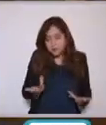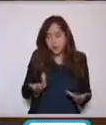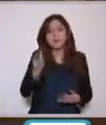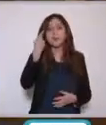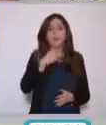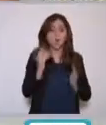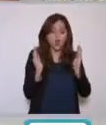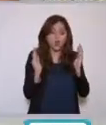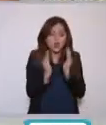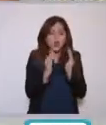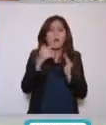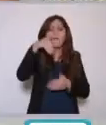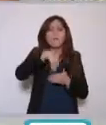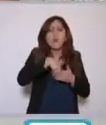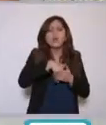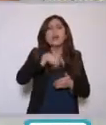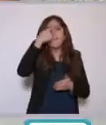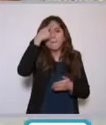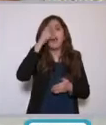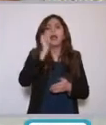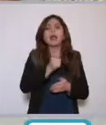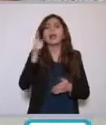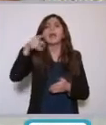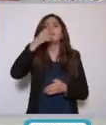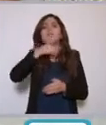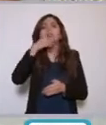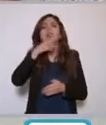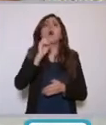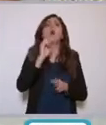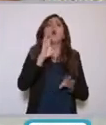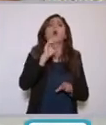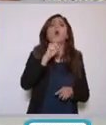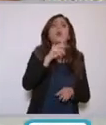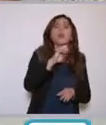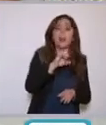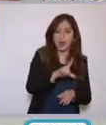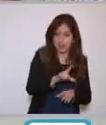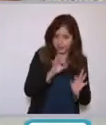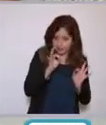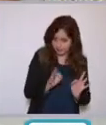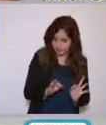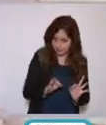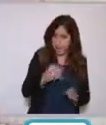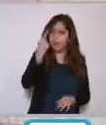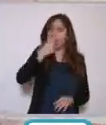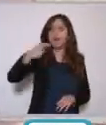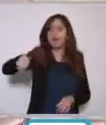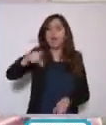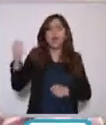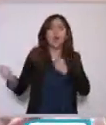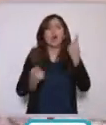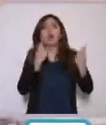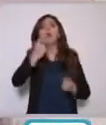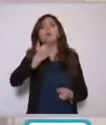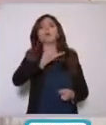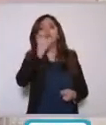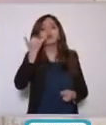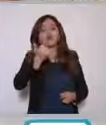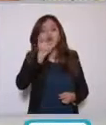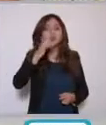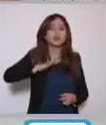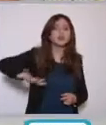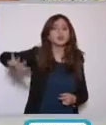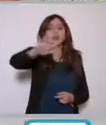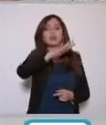bolsa chiquita generalmente es para más cóctel o algo como un poquito más formal. Ahora, el error más grande protocolario que vemos mucho en